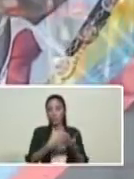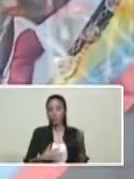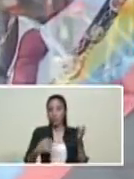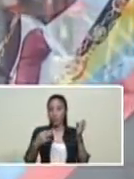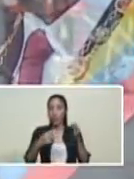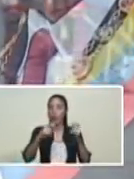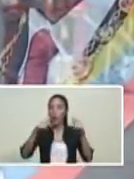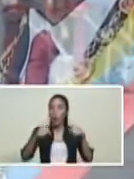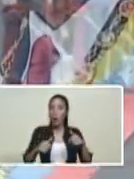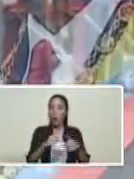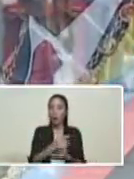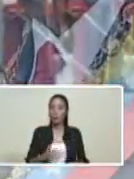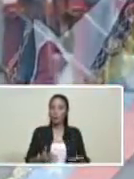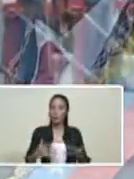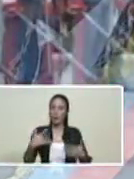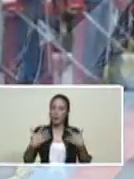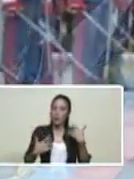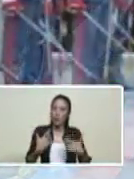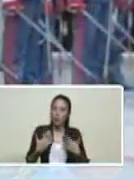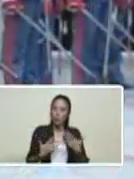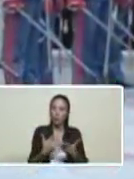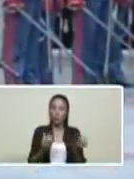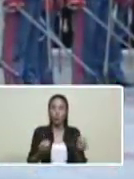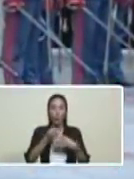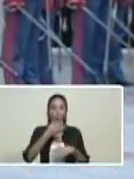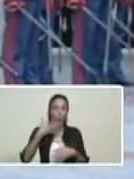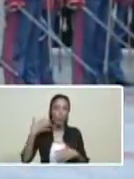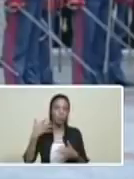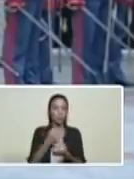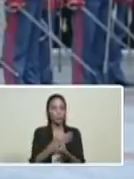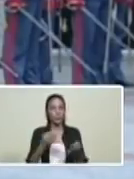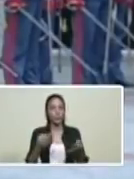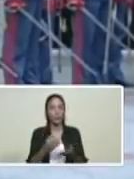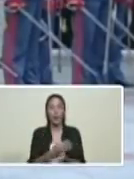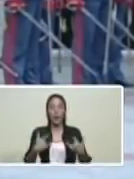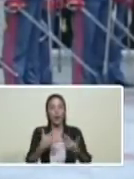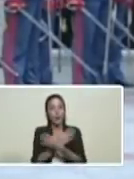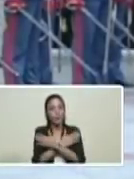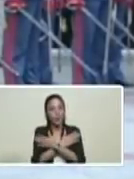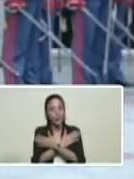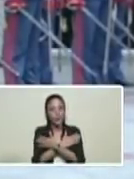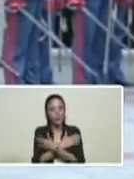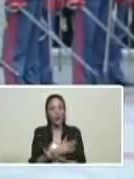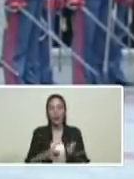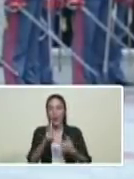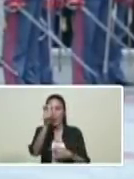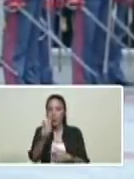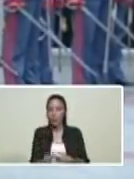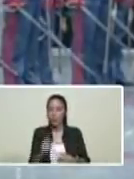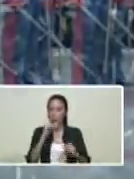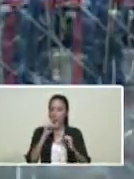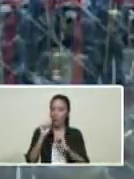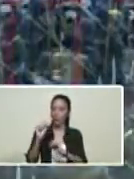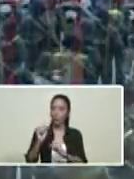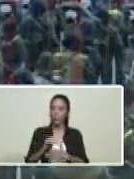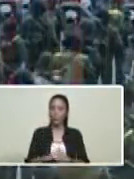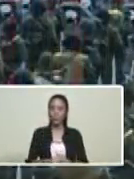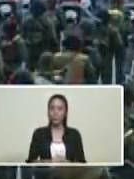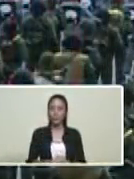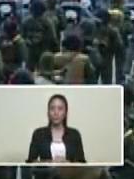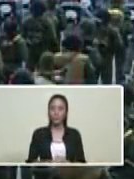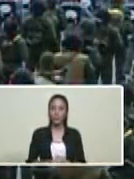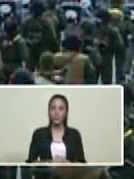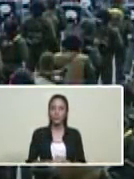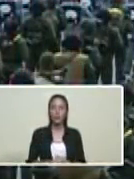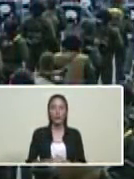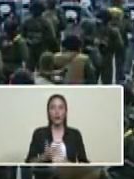la institución castrense con elevado orgullo se honra de felicitar a ciudadanos nicolás maduro moros